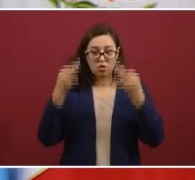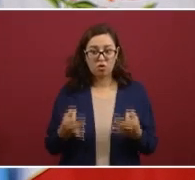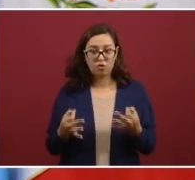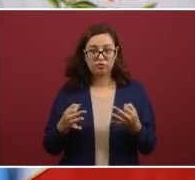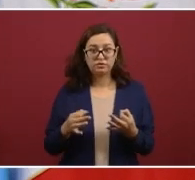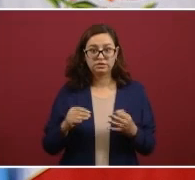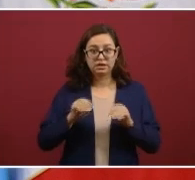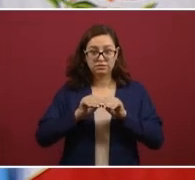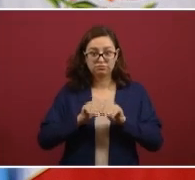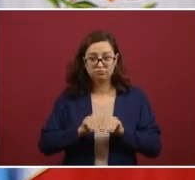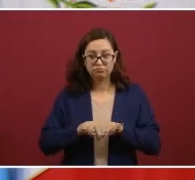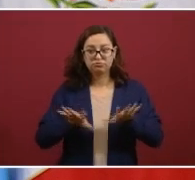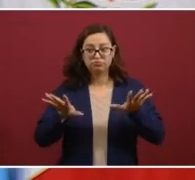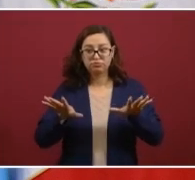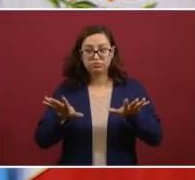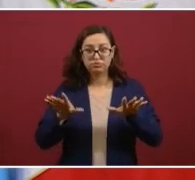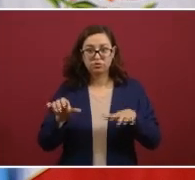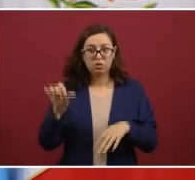esta conferencia,